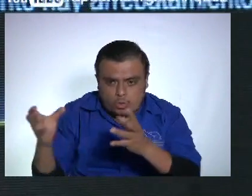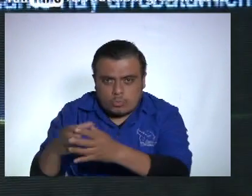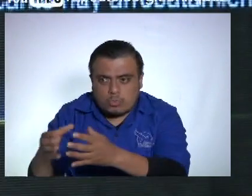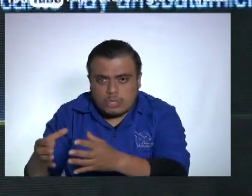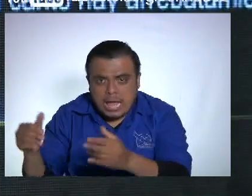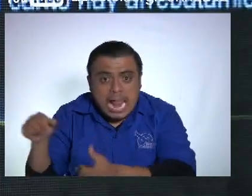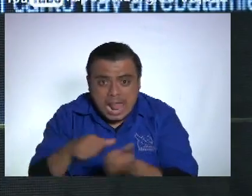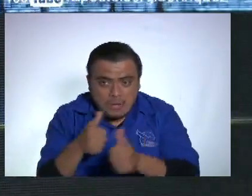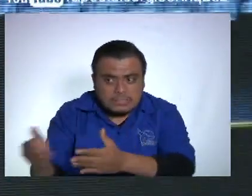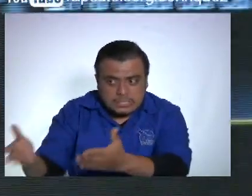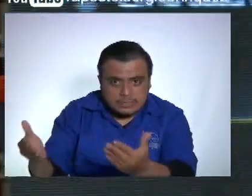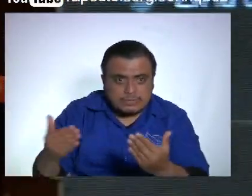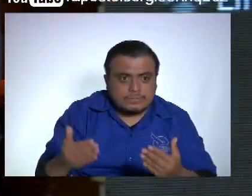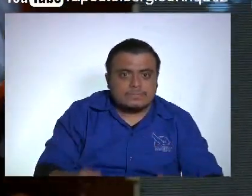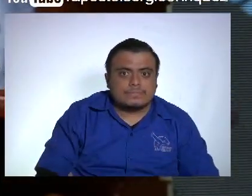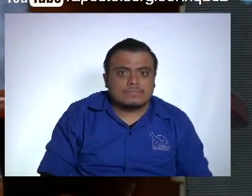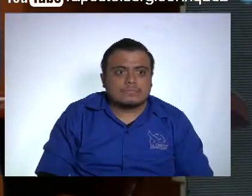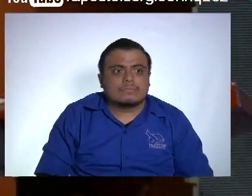Aleluya.